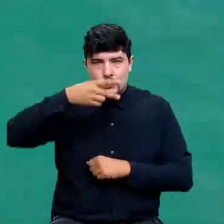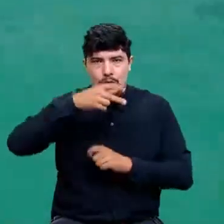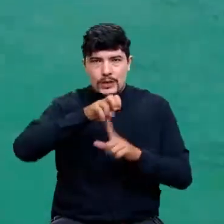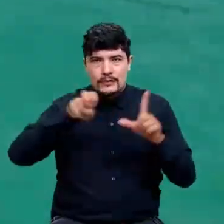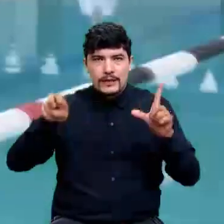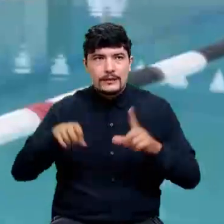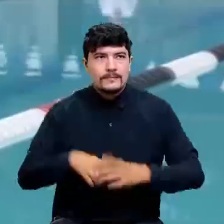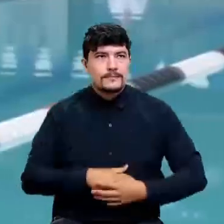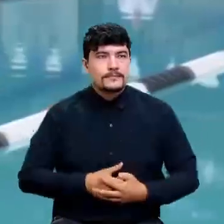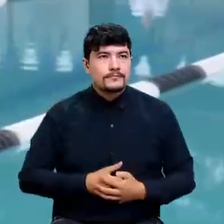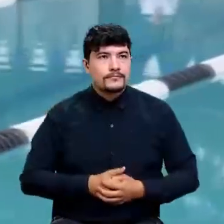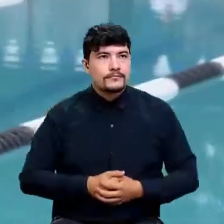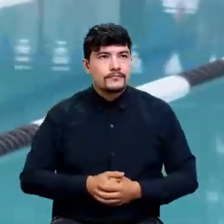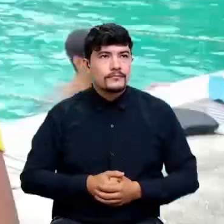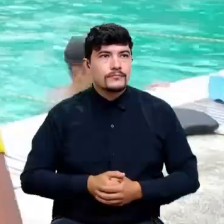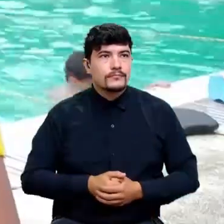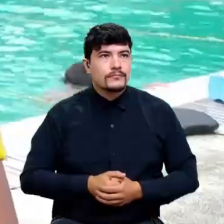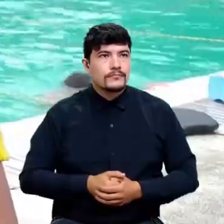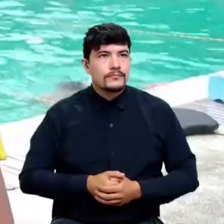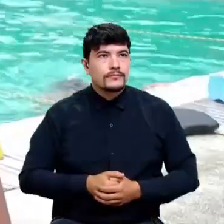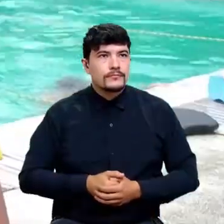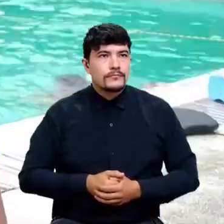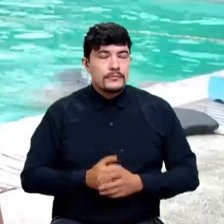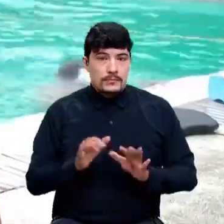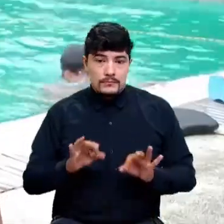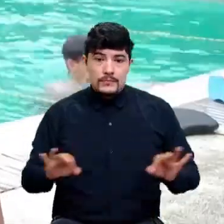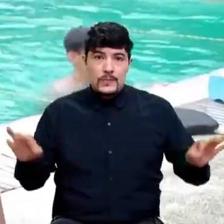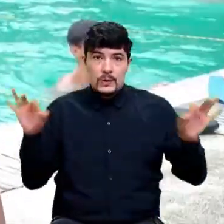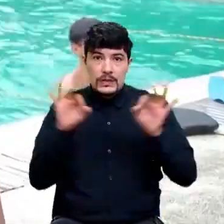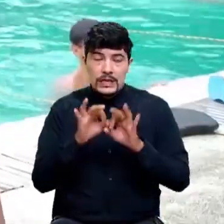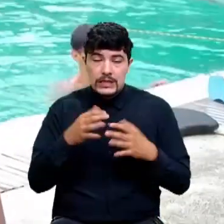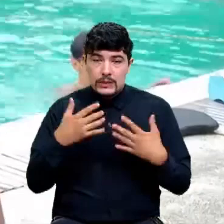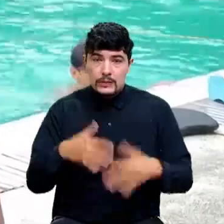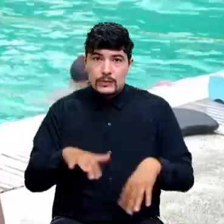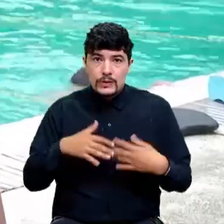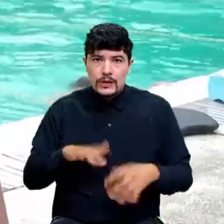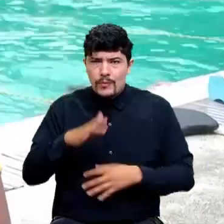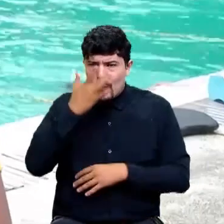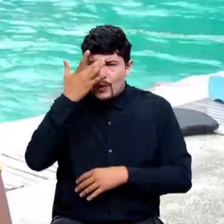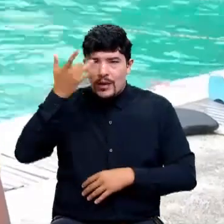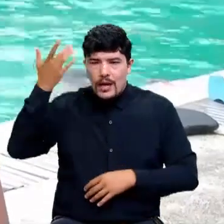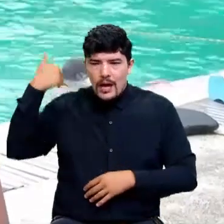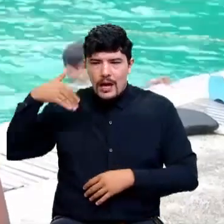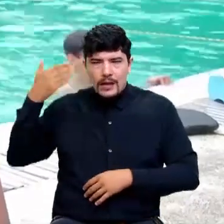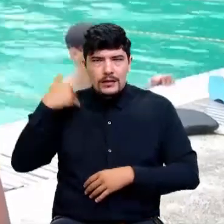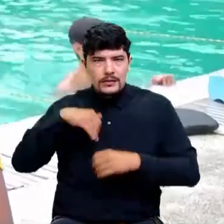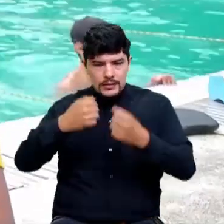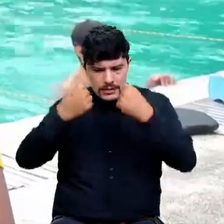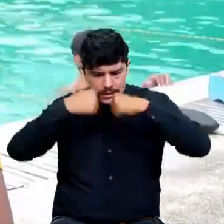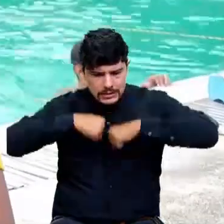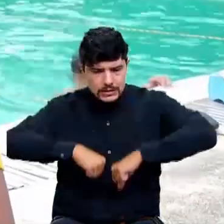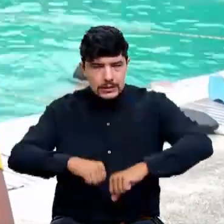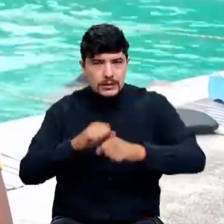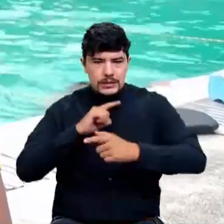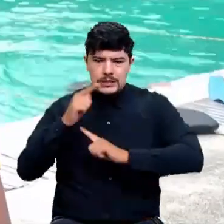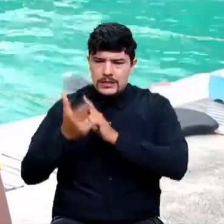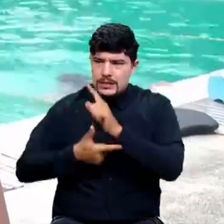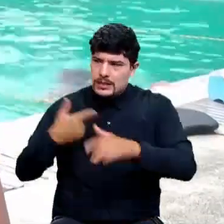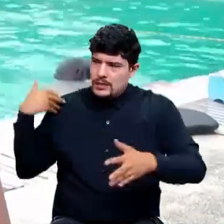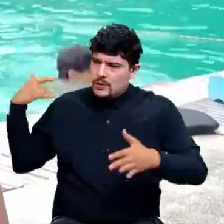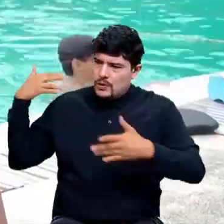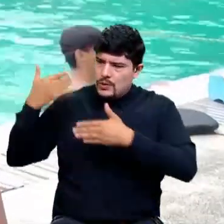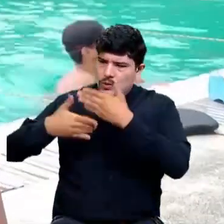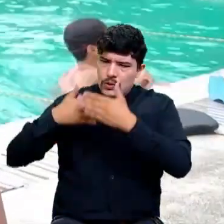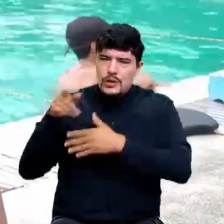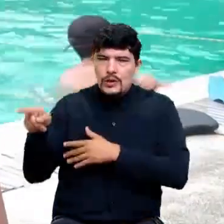Juegos para Estudiantes en el país. Significa mucho porque eso fue el esfuerzo que nosotros hemos hecho durante todo este proceso